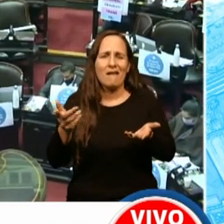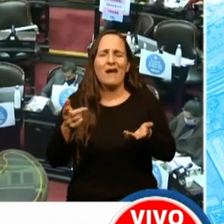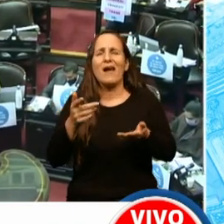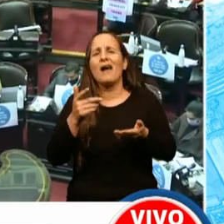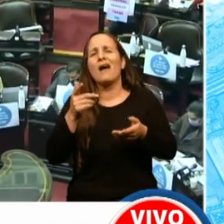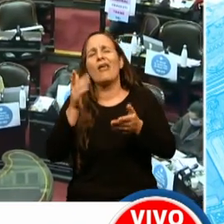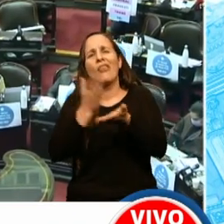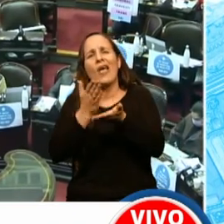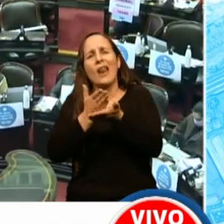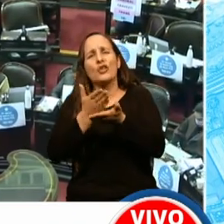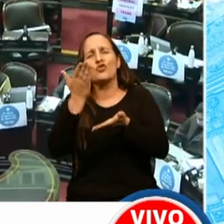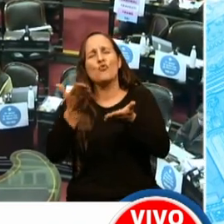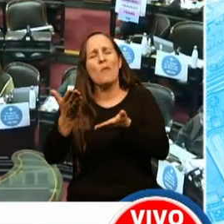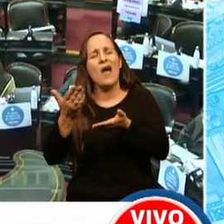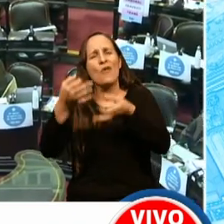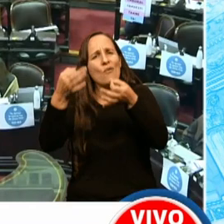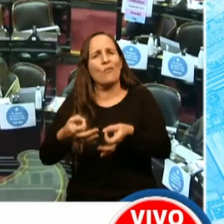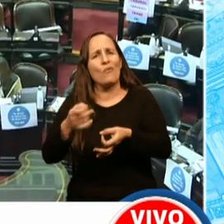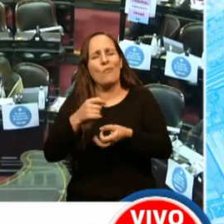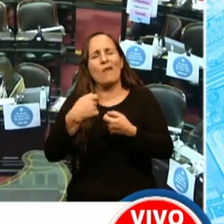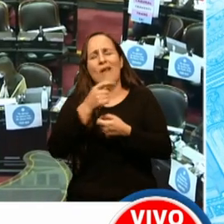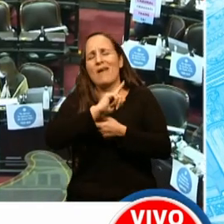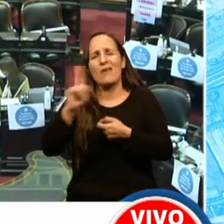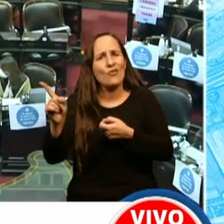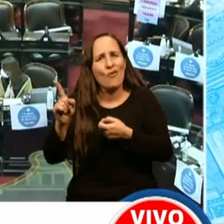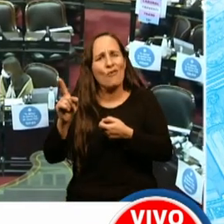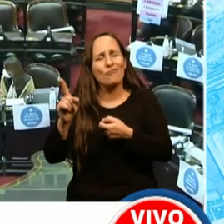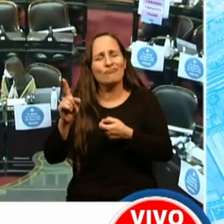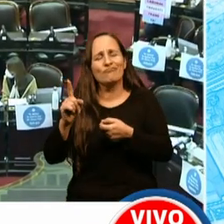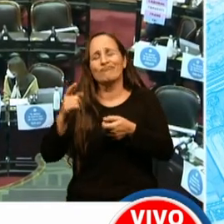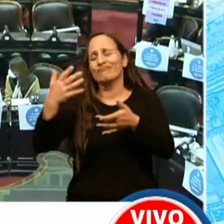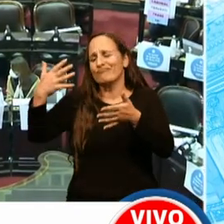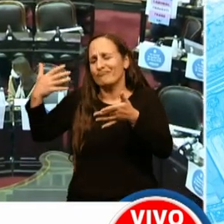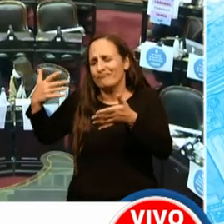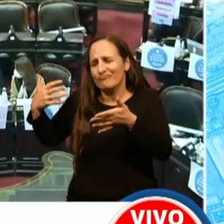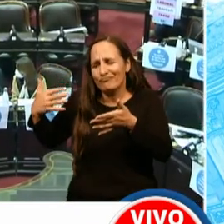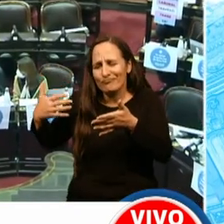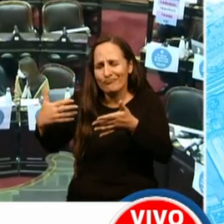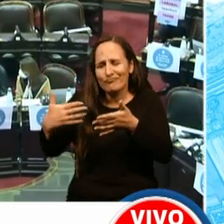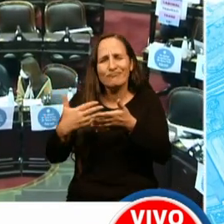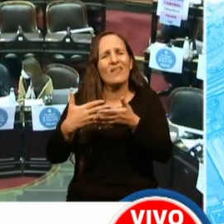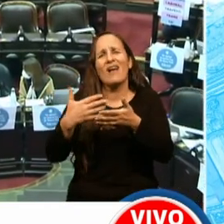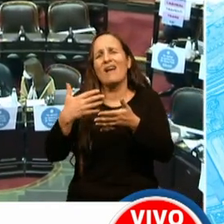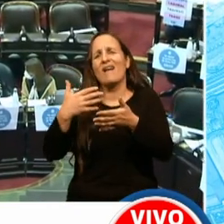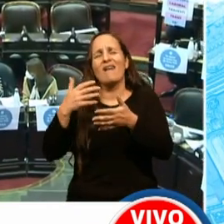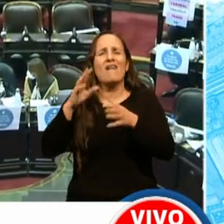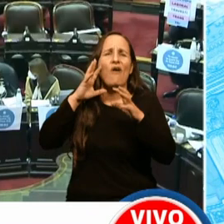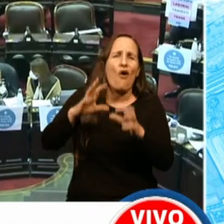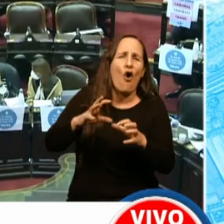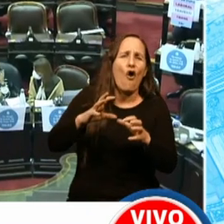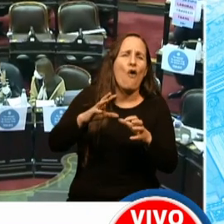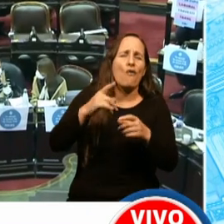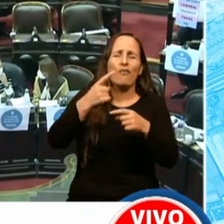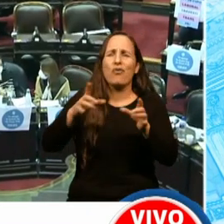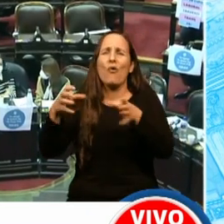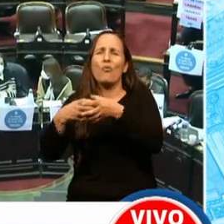violaciones a los derechos humanos nuestra historia nos muestra una larga lucha de odio y de racismo que todavía